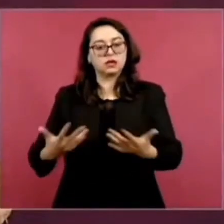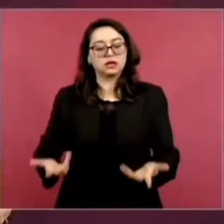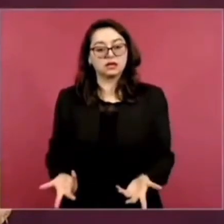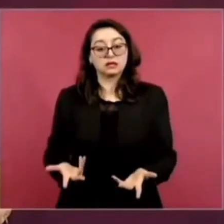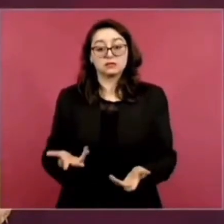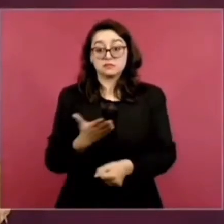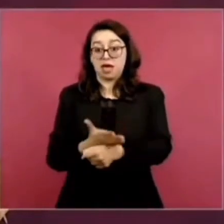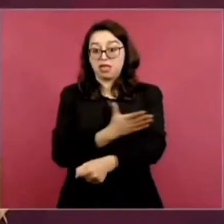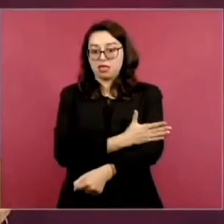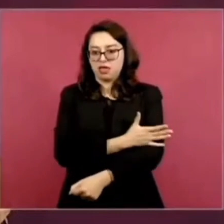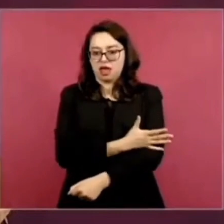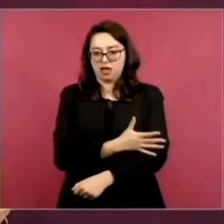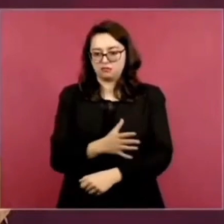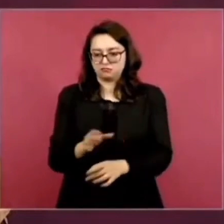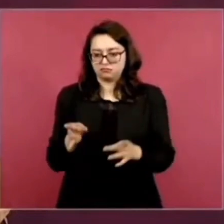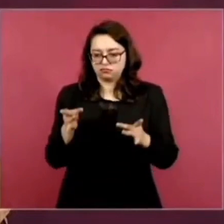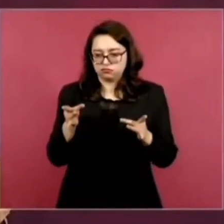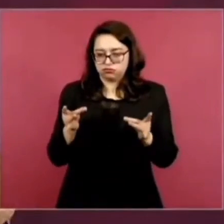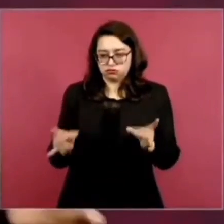la caoba,